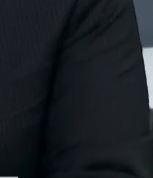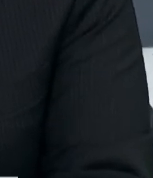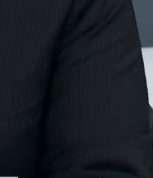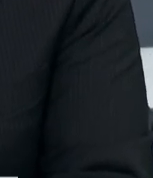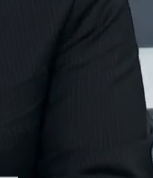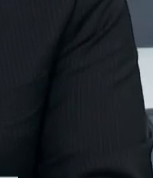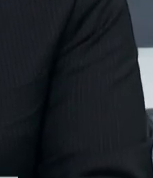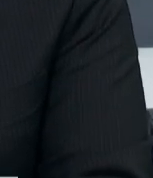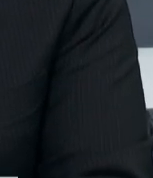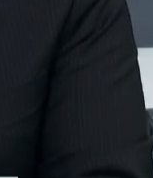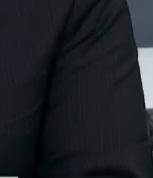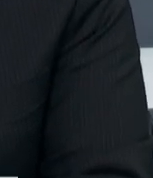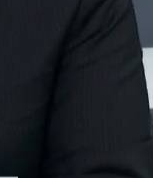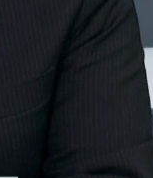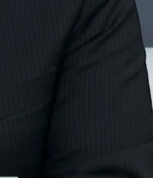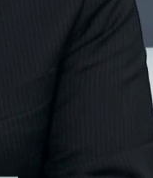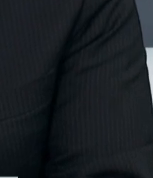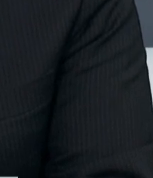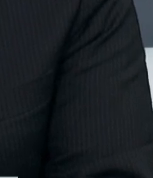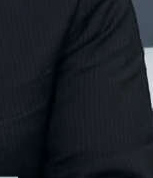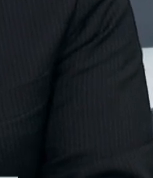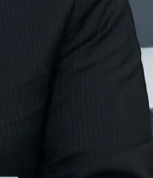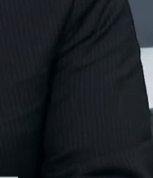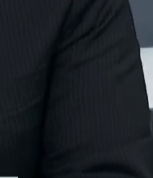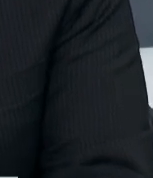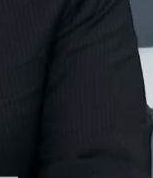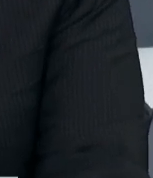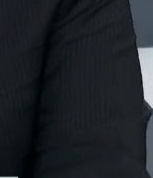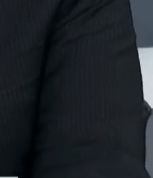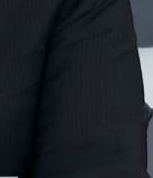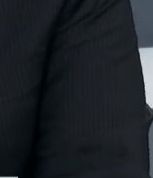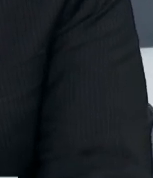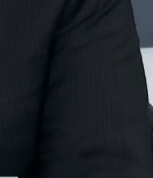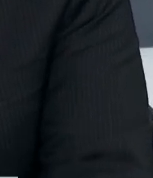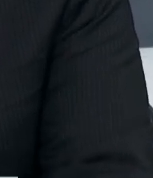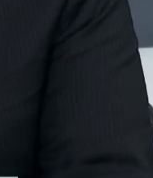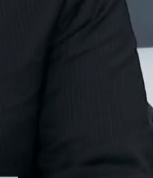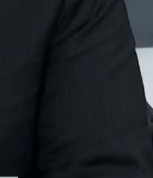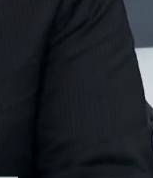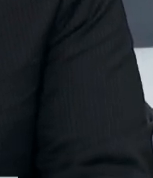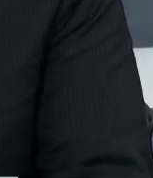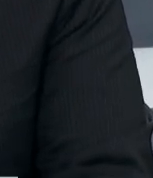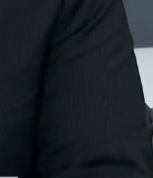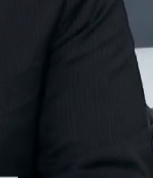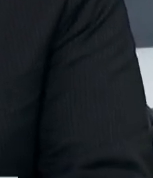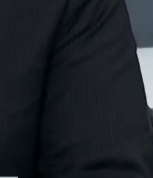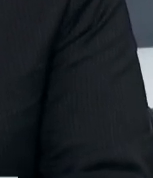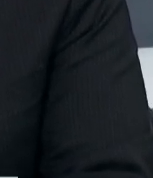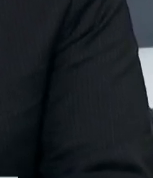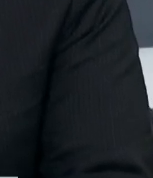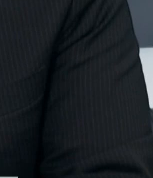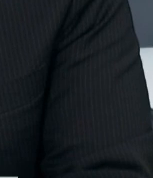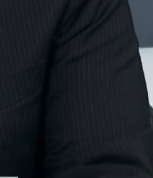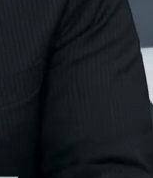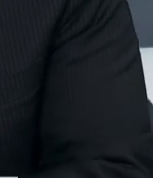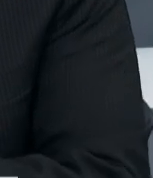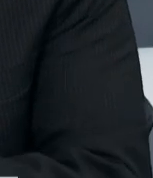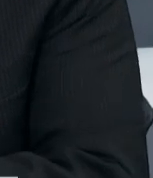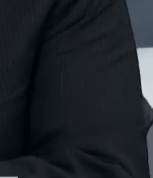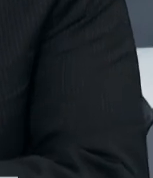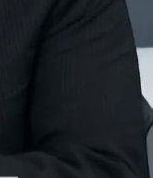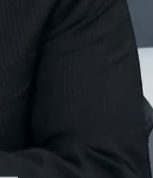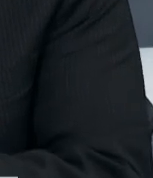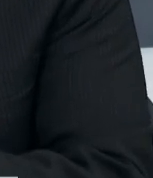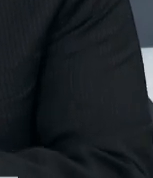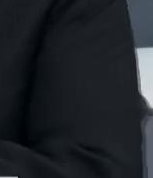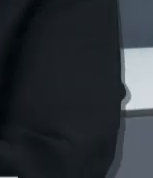laborales que involucren movilizaciones. Asimismo, se busca intensificar las medidas de protección y prevención, el lavado de